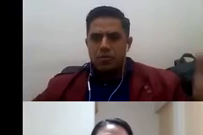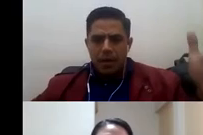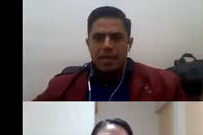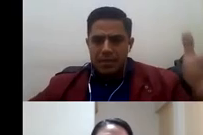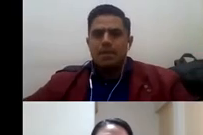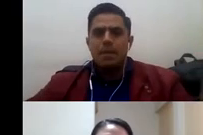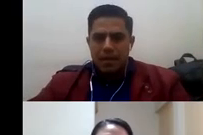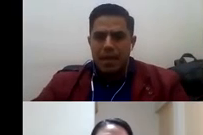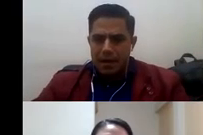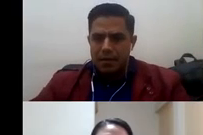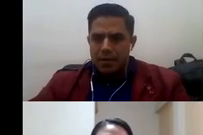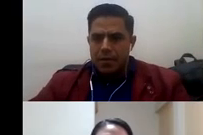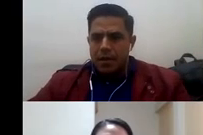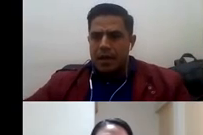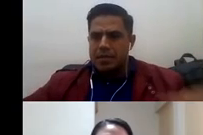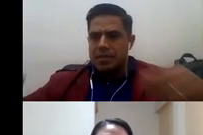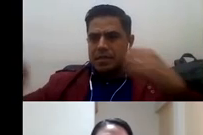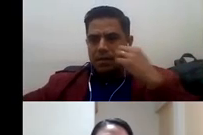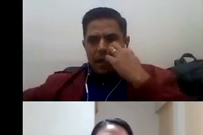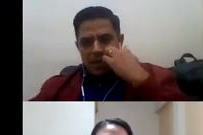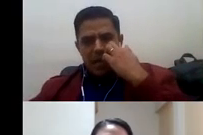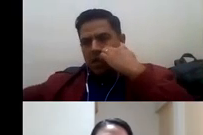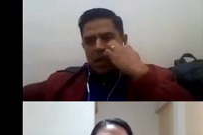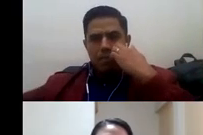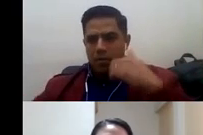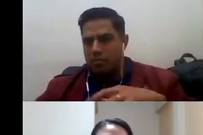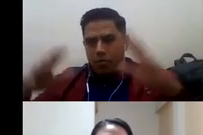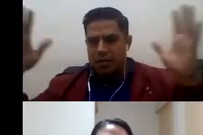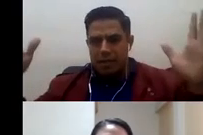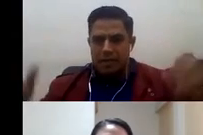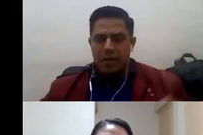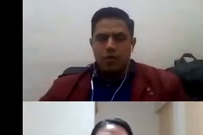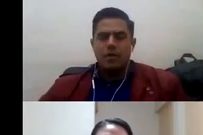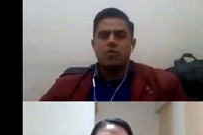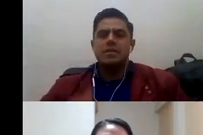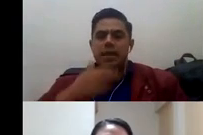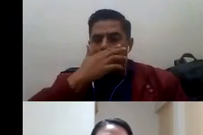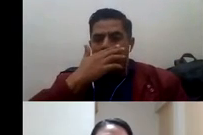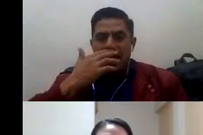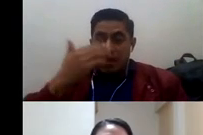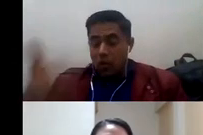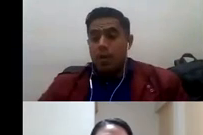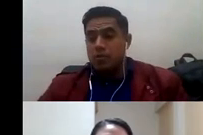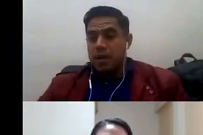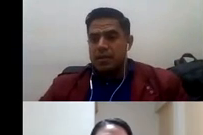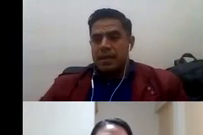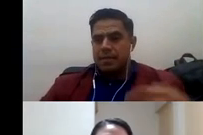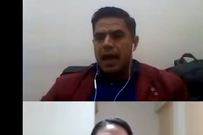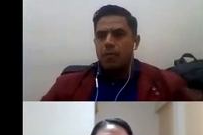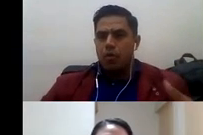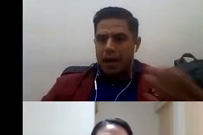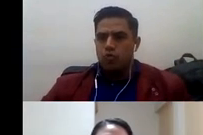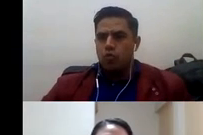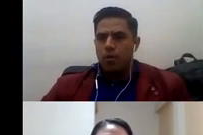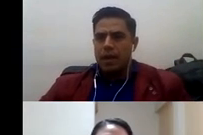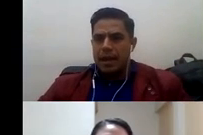reglamento de banquetas debe tener. Accesibilidad universal, por ejemplo, por así decirlo, ¿no? Entonces, lo vimos pertinente